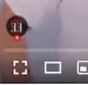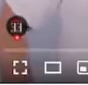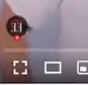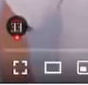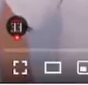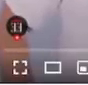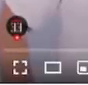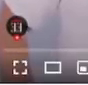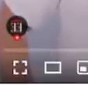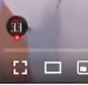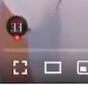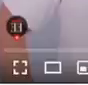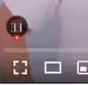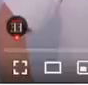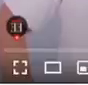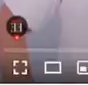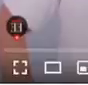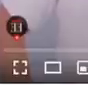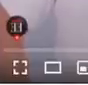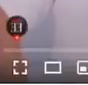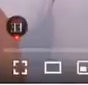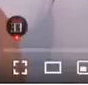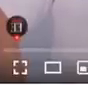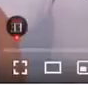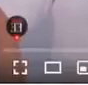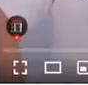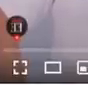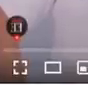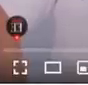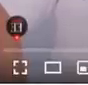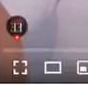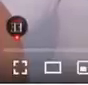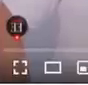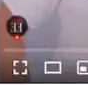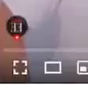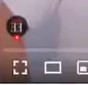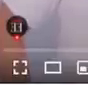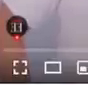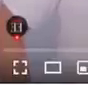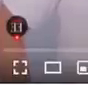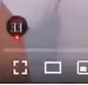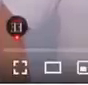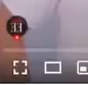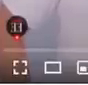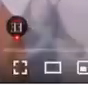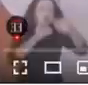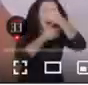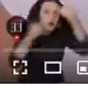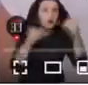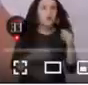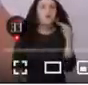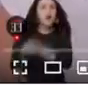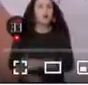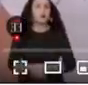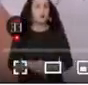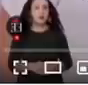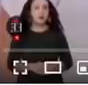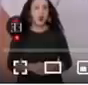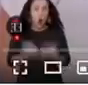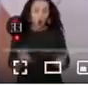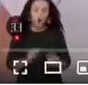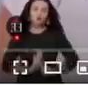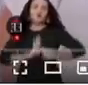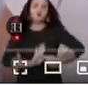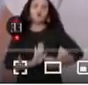hacerlos pasar como guerrilleros muertos en combate hoy me paro acá frente